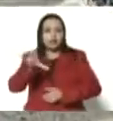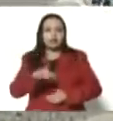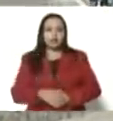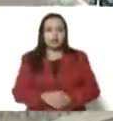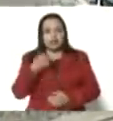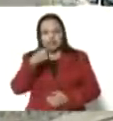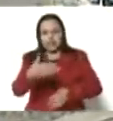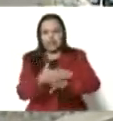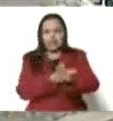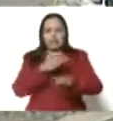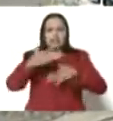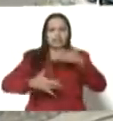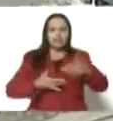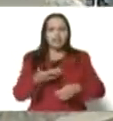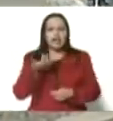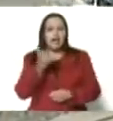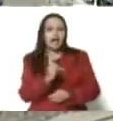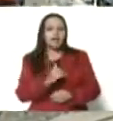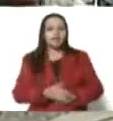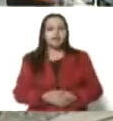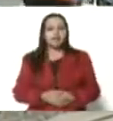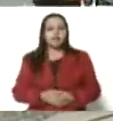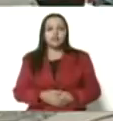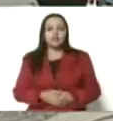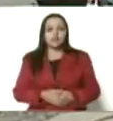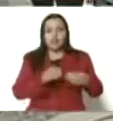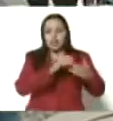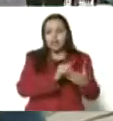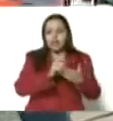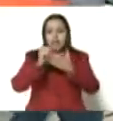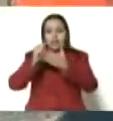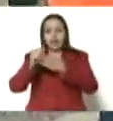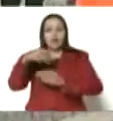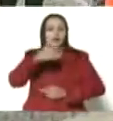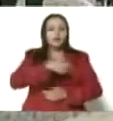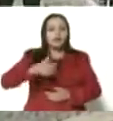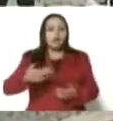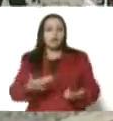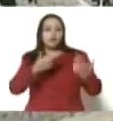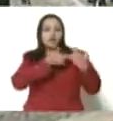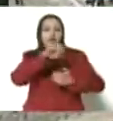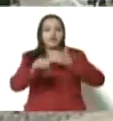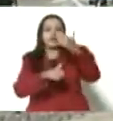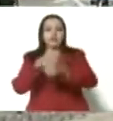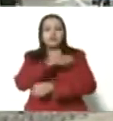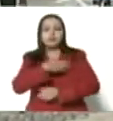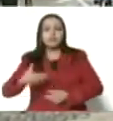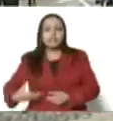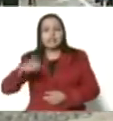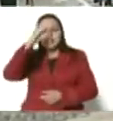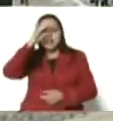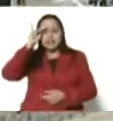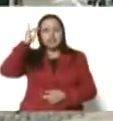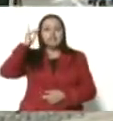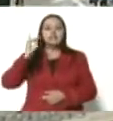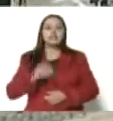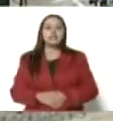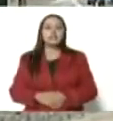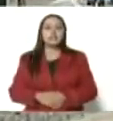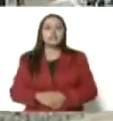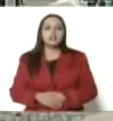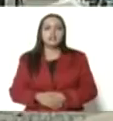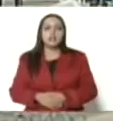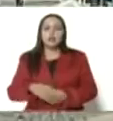decía que esta actividad está presidida por autoridades como la vicepresidenta ejecutiva de la República, Delcy Rodríguez, el canciller